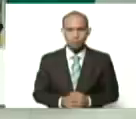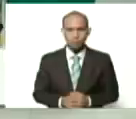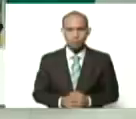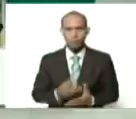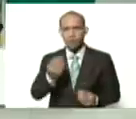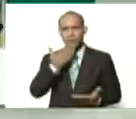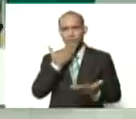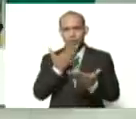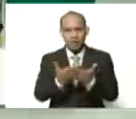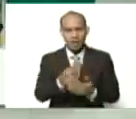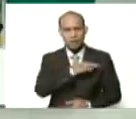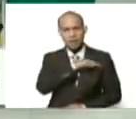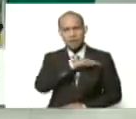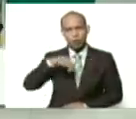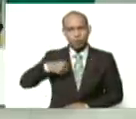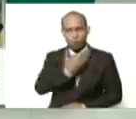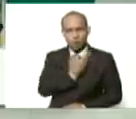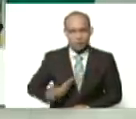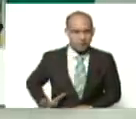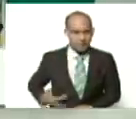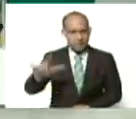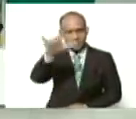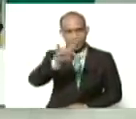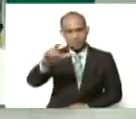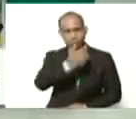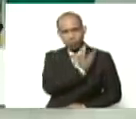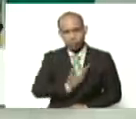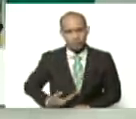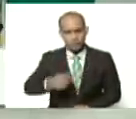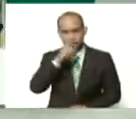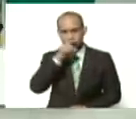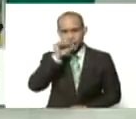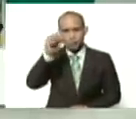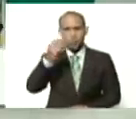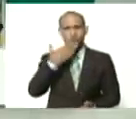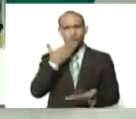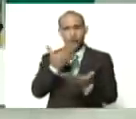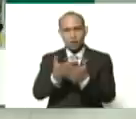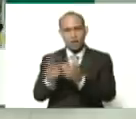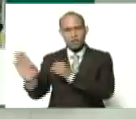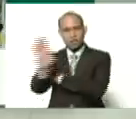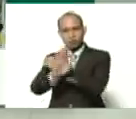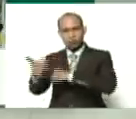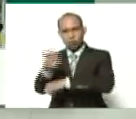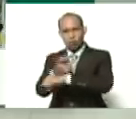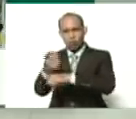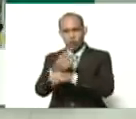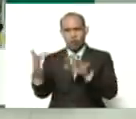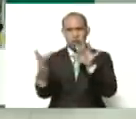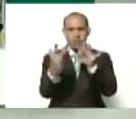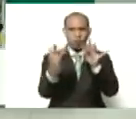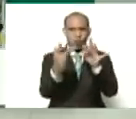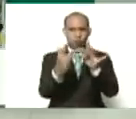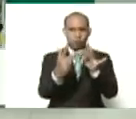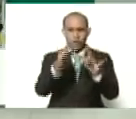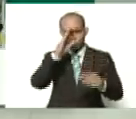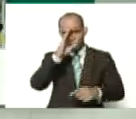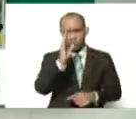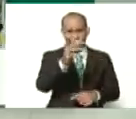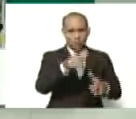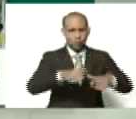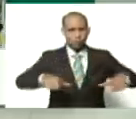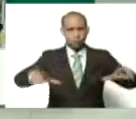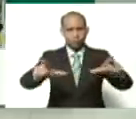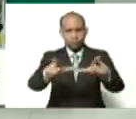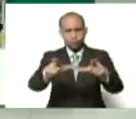Gracias a nuestro presidente, nuestro querido presidente Nicolás Maduro, y gracias a nuestro protector Jason por este pase que nos está dando aquí a la sala de